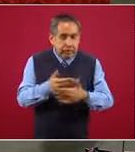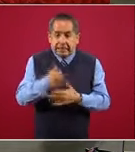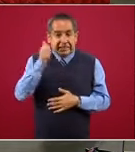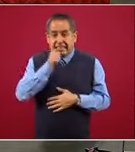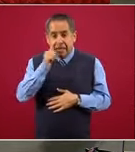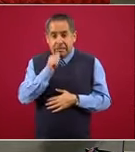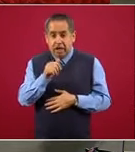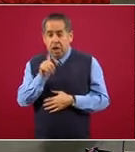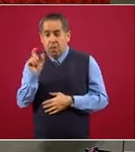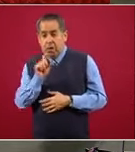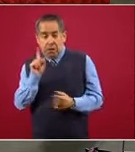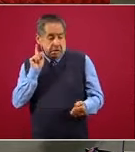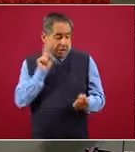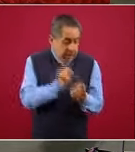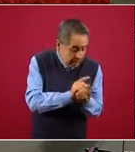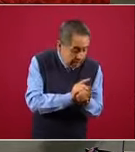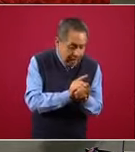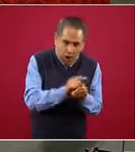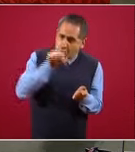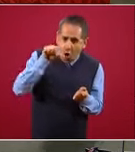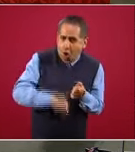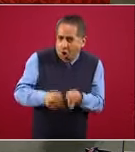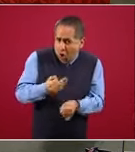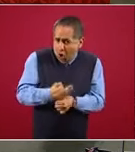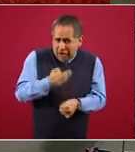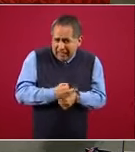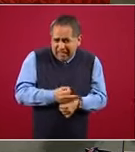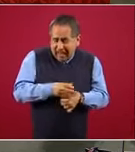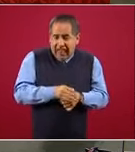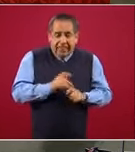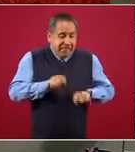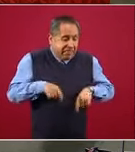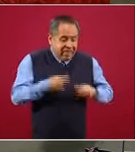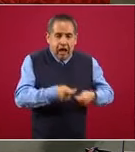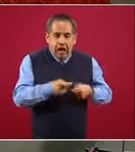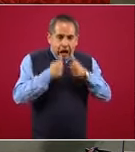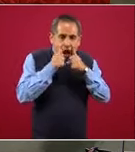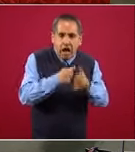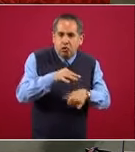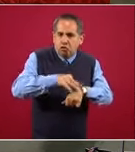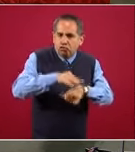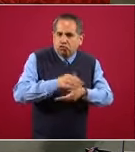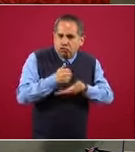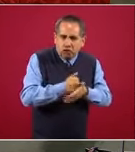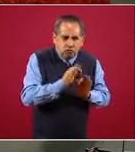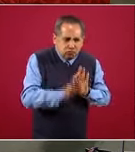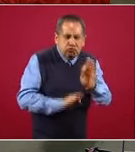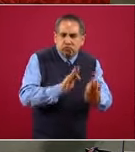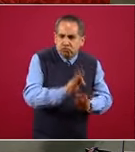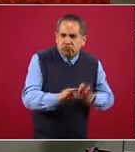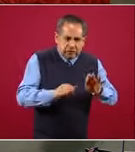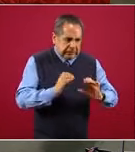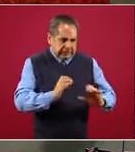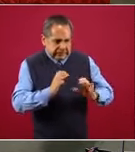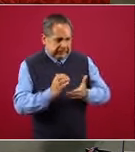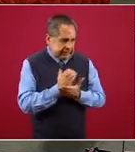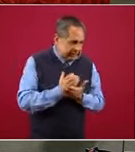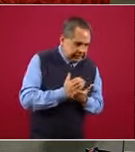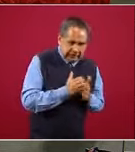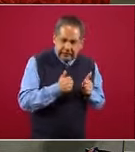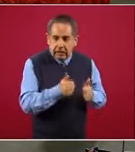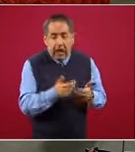primera intención de la emergencia, de la urgencia, es decir, desde la recepción de la llamada. Entonces se crean estos